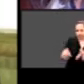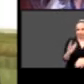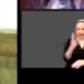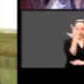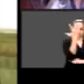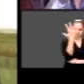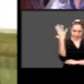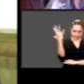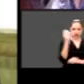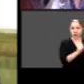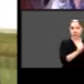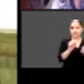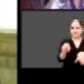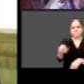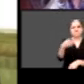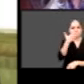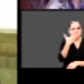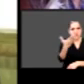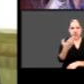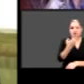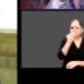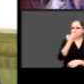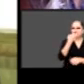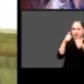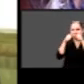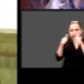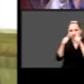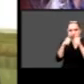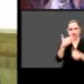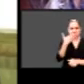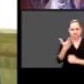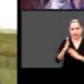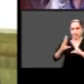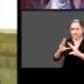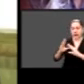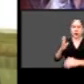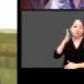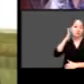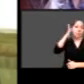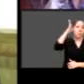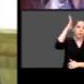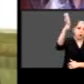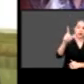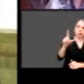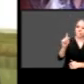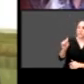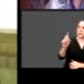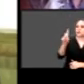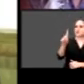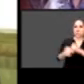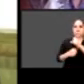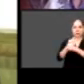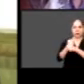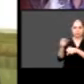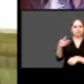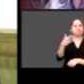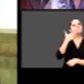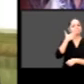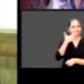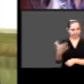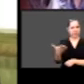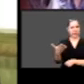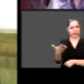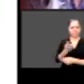años después, y 30 años después, tienen mejor educación, mejor empleo, y mayor bienestar.